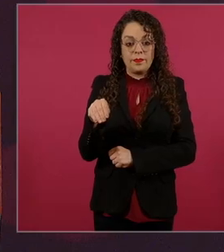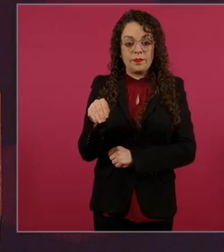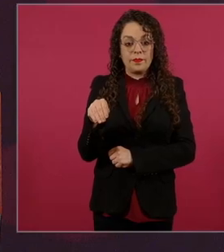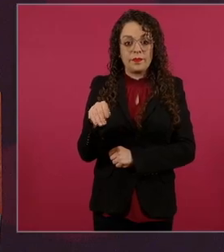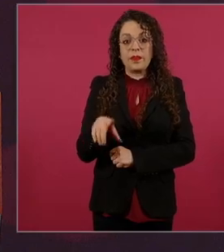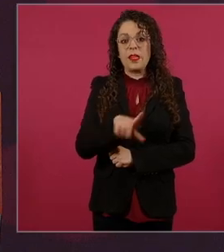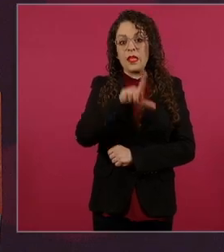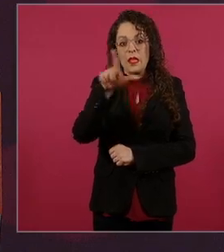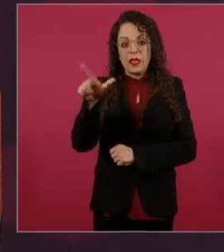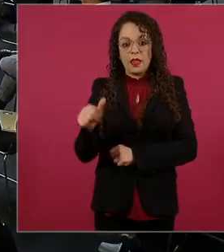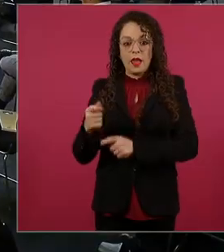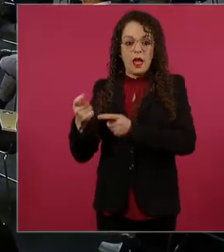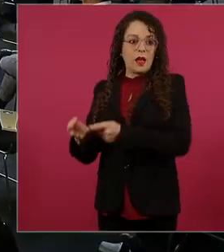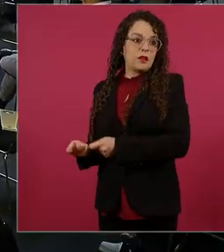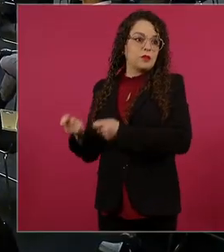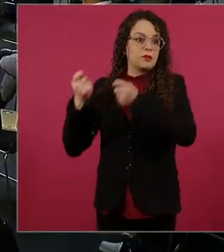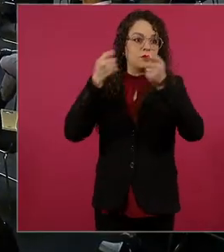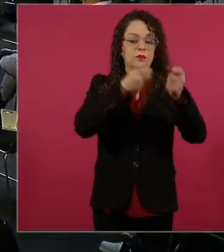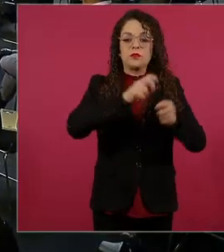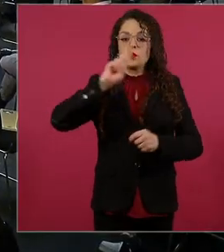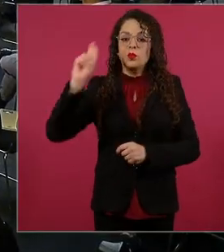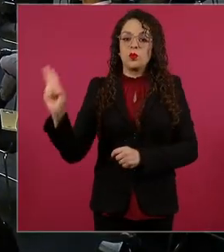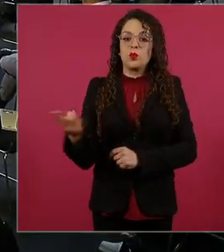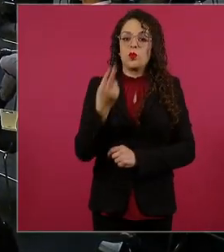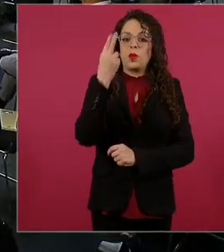iberoamericana y empiezan a ordenarlo